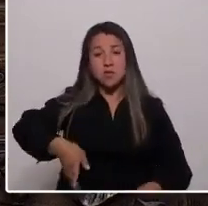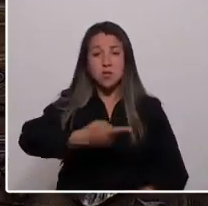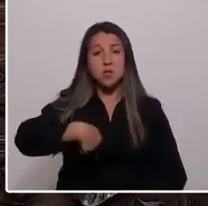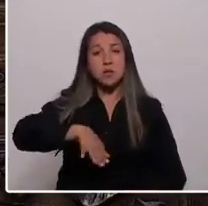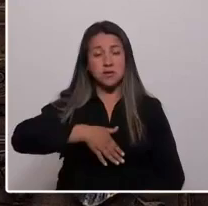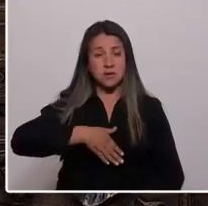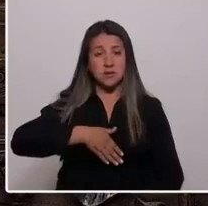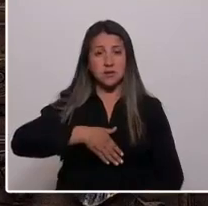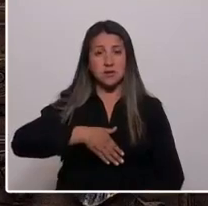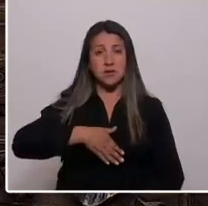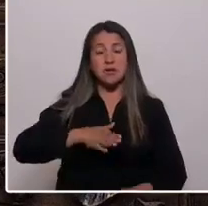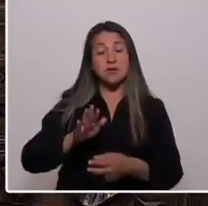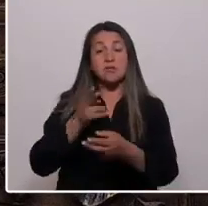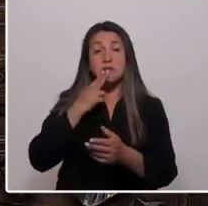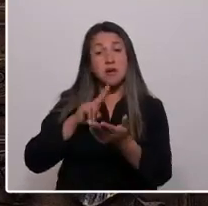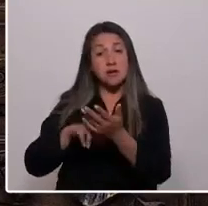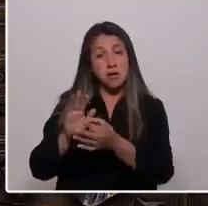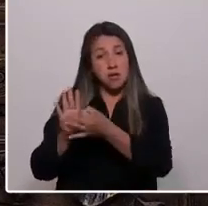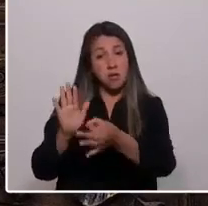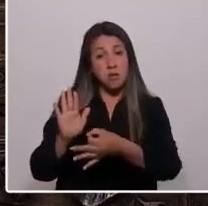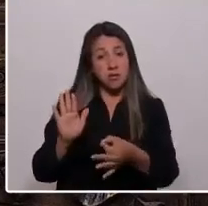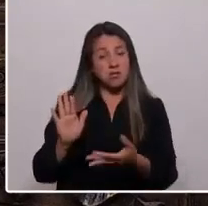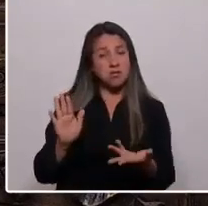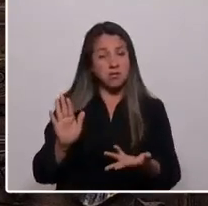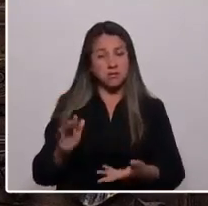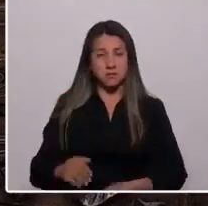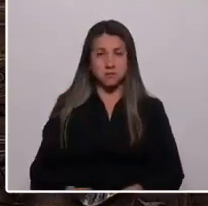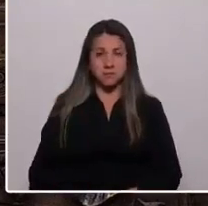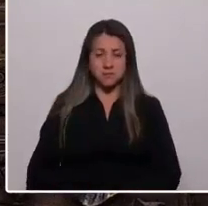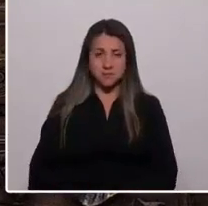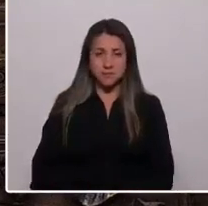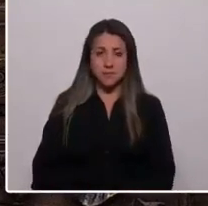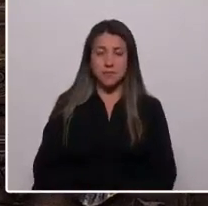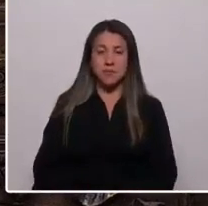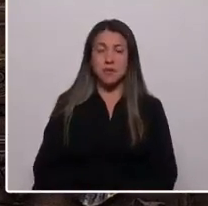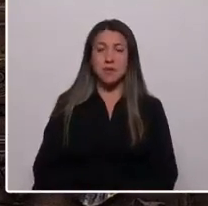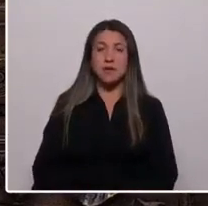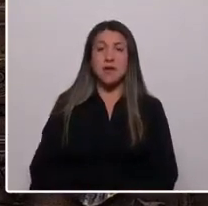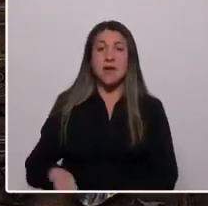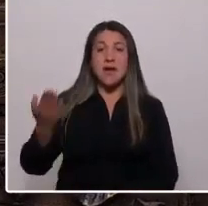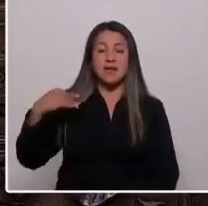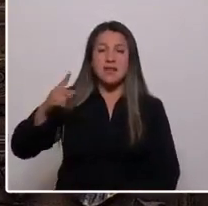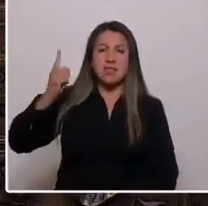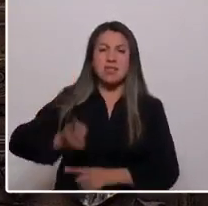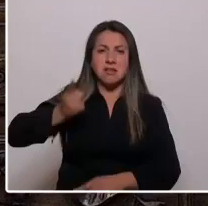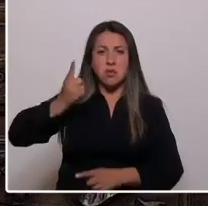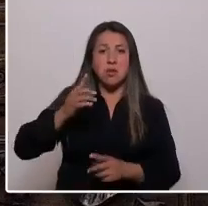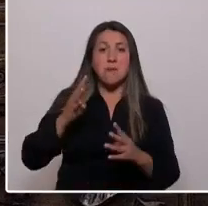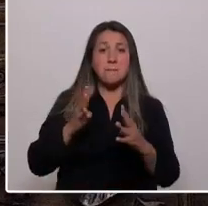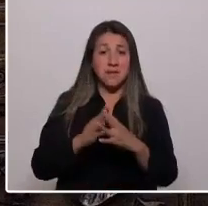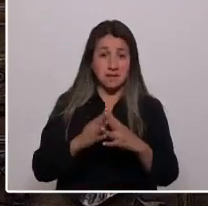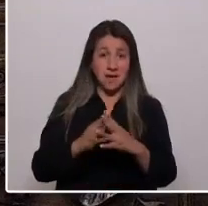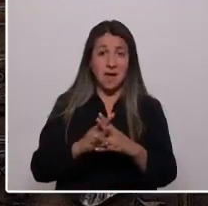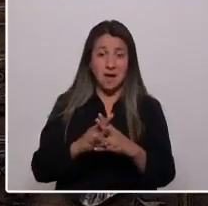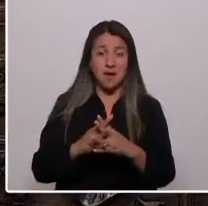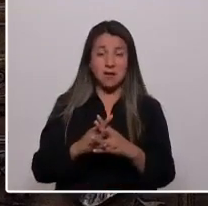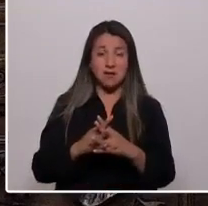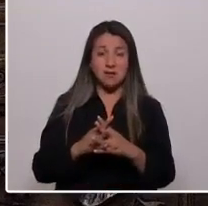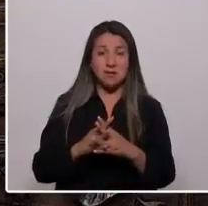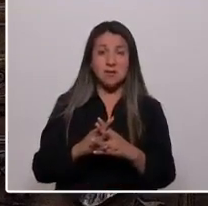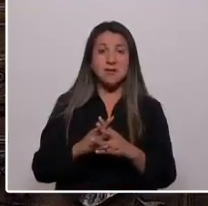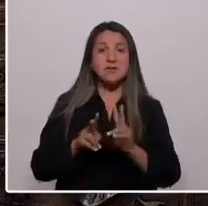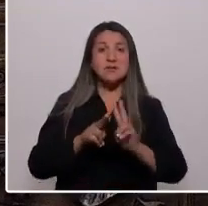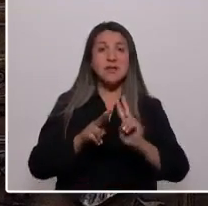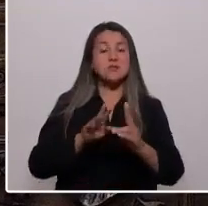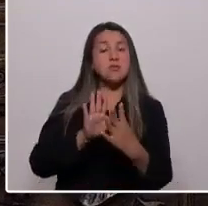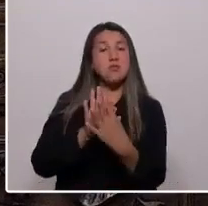les cuento de qué en la época de la dictadura militar se consumó un